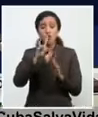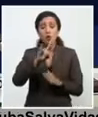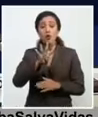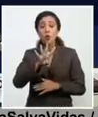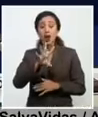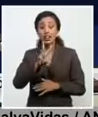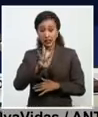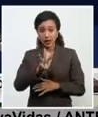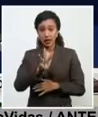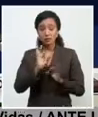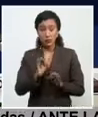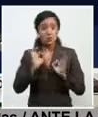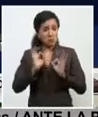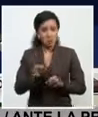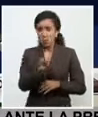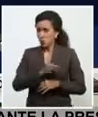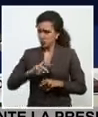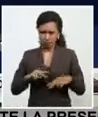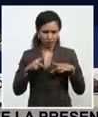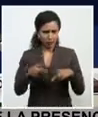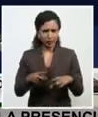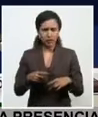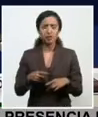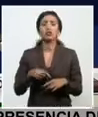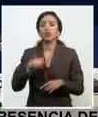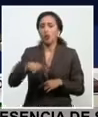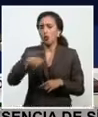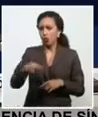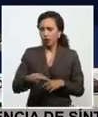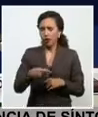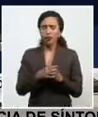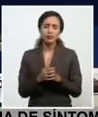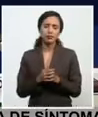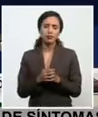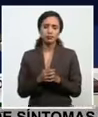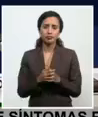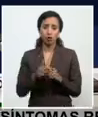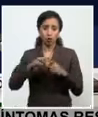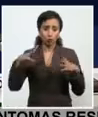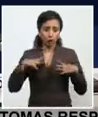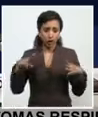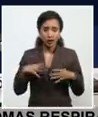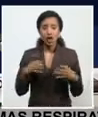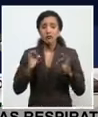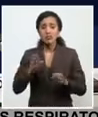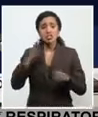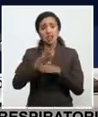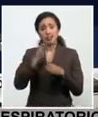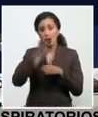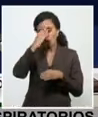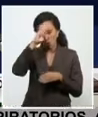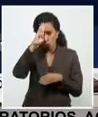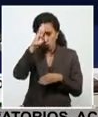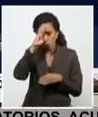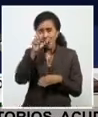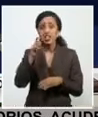mismos municipios de todos los días, extranjeros hospedados en casas de arrendamiento, que son Santiago de Cuba, Centro Habana, Plaza y